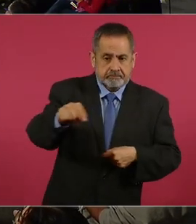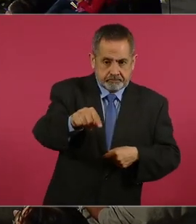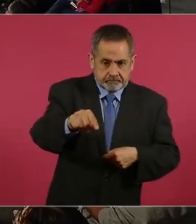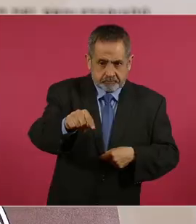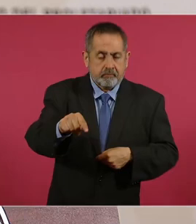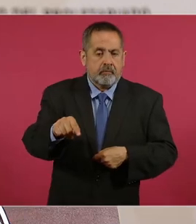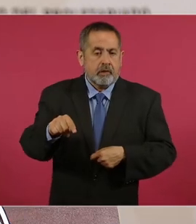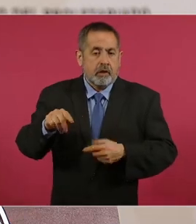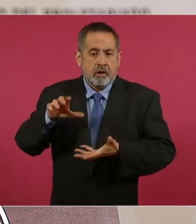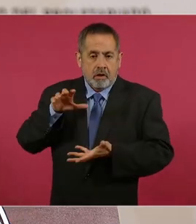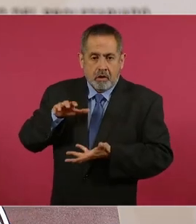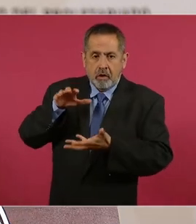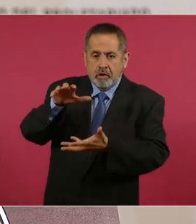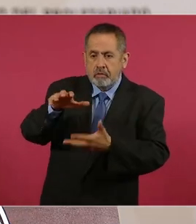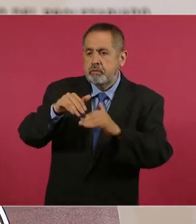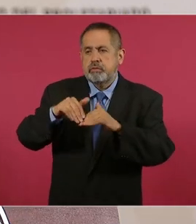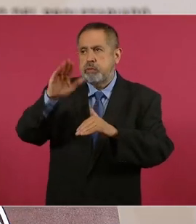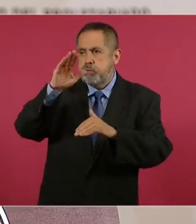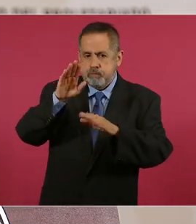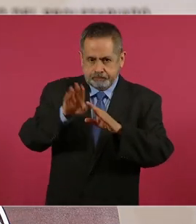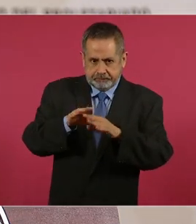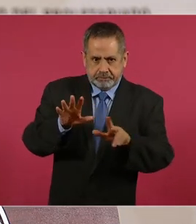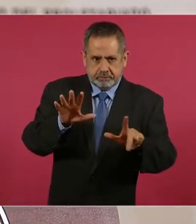contamos con una inversión superior a los